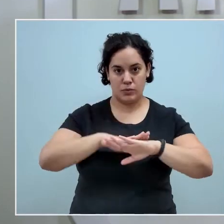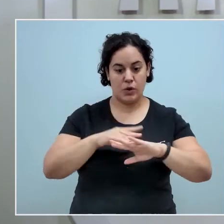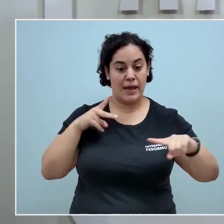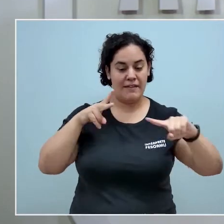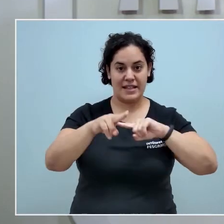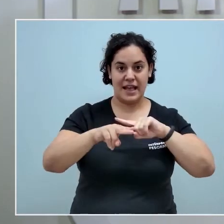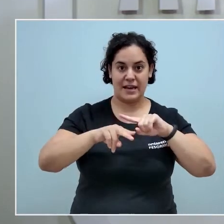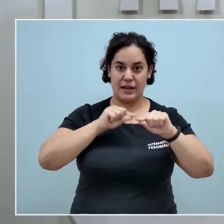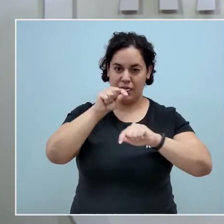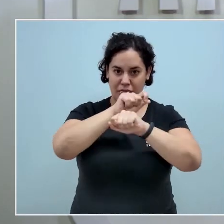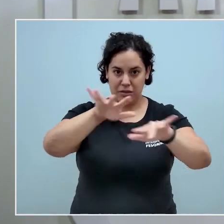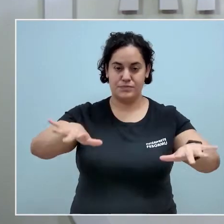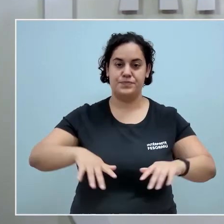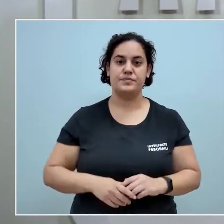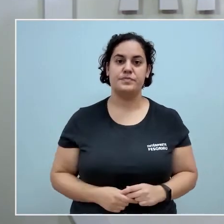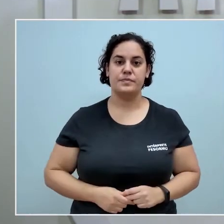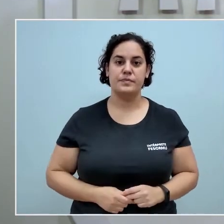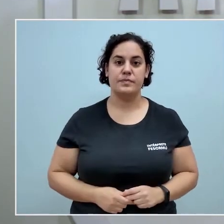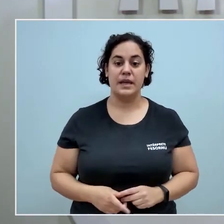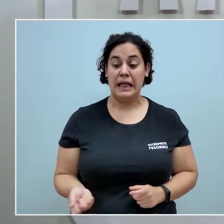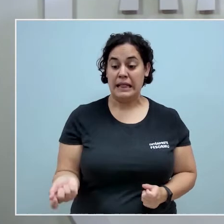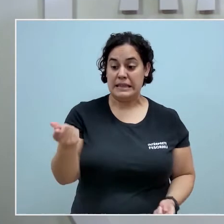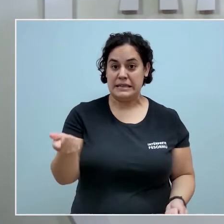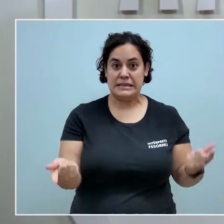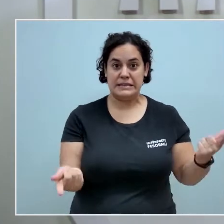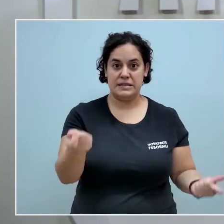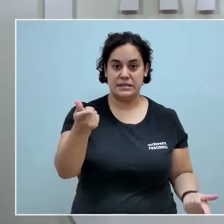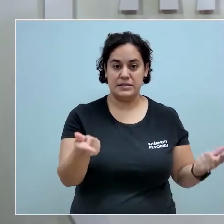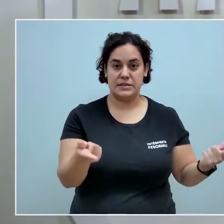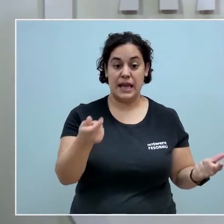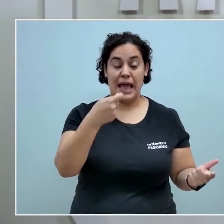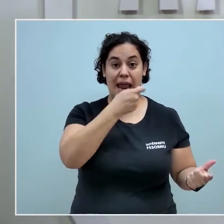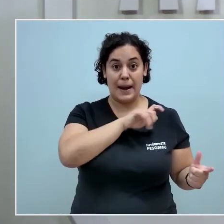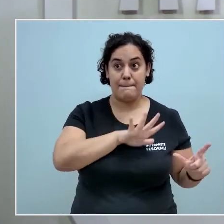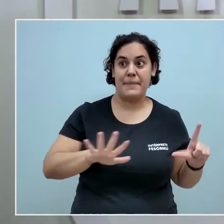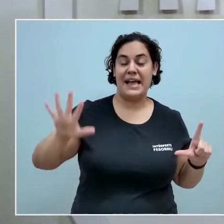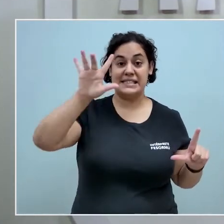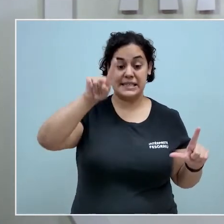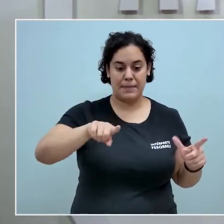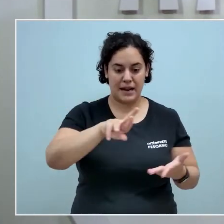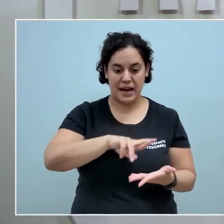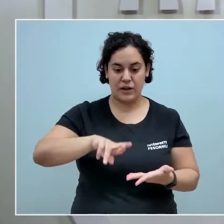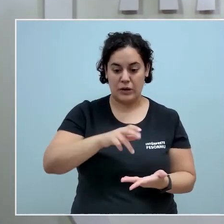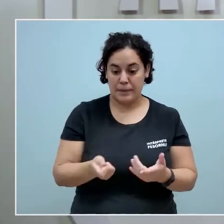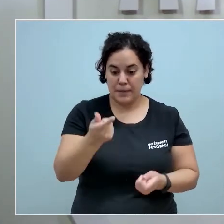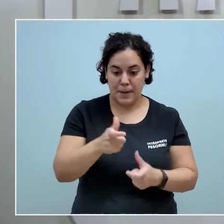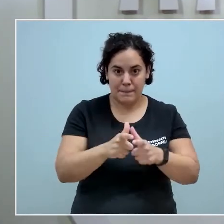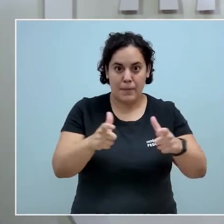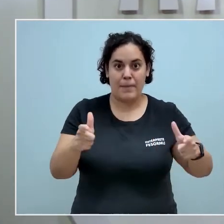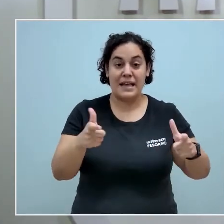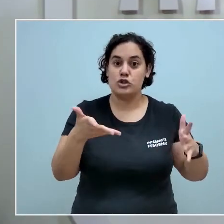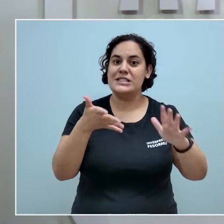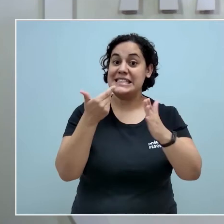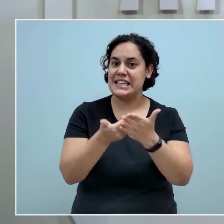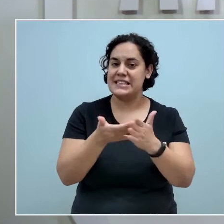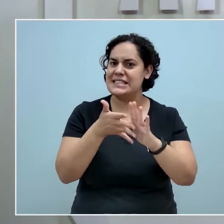contagio de la enfermedad. El repunte de casos diagnosticados en nuestro país y en nuestra región demuestra que debemos